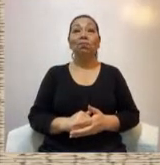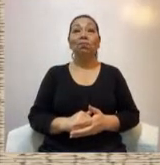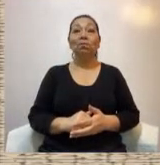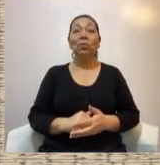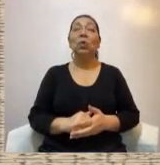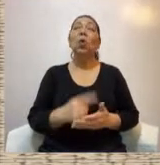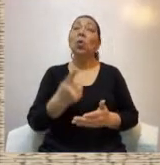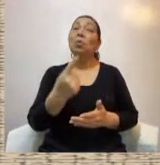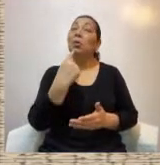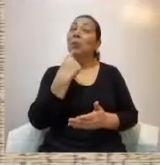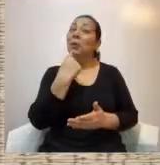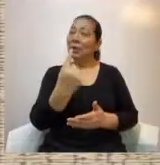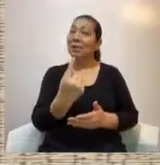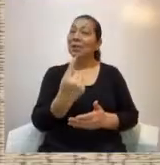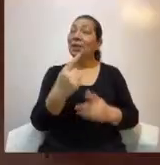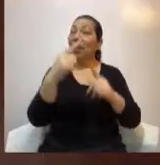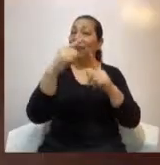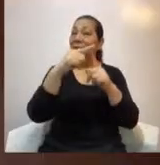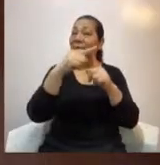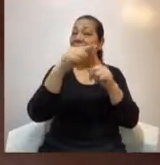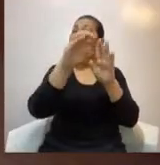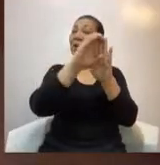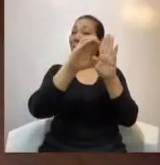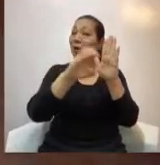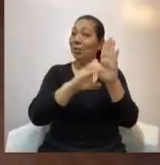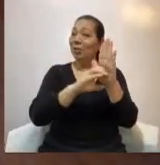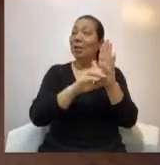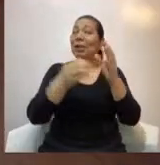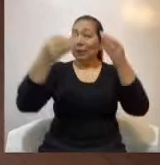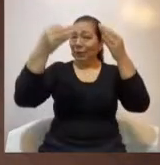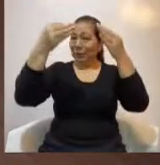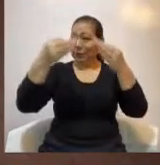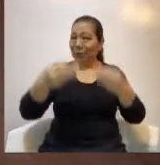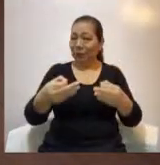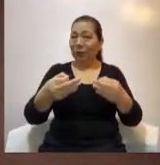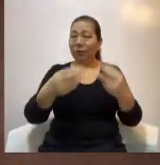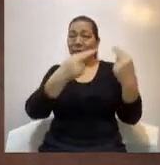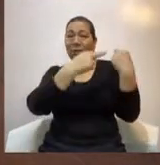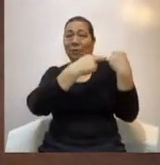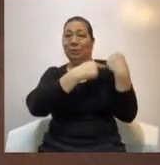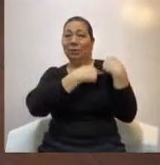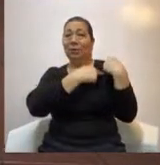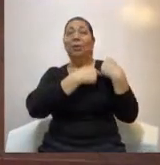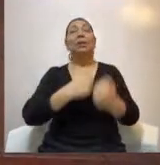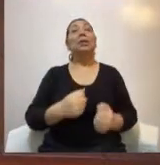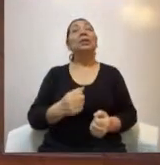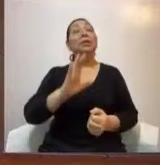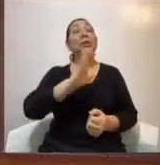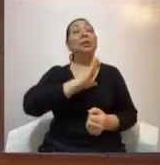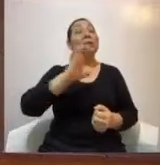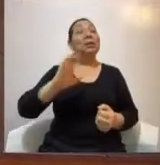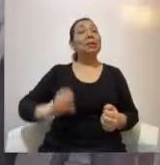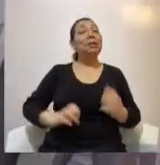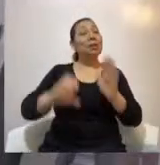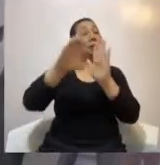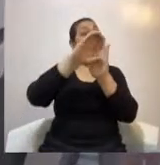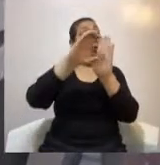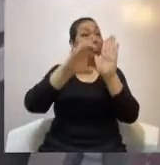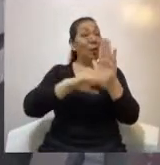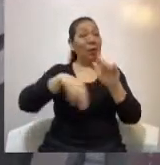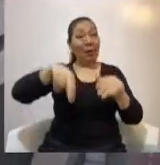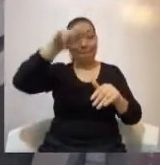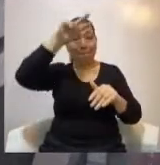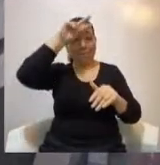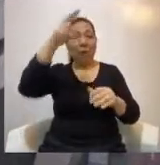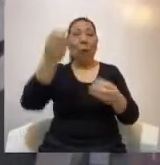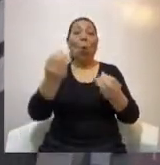Eh, Como bien destacas, el Tribunal Constitucional reafirma el compromiso serio del Estado constitucional,